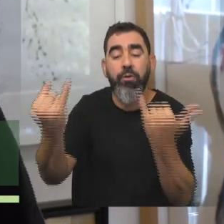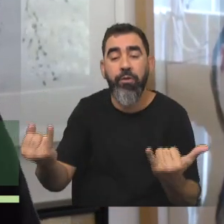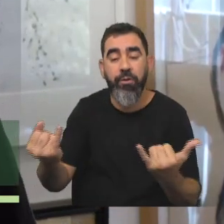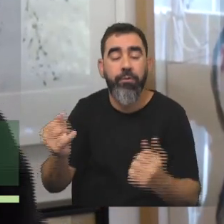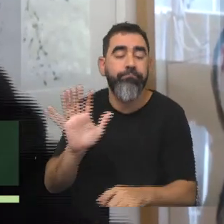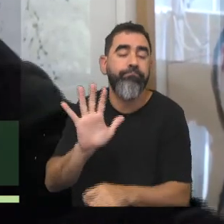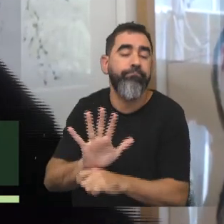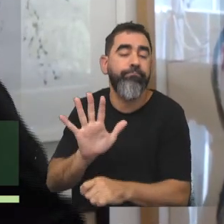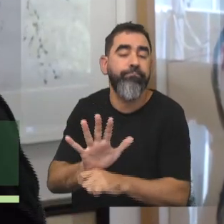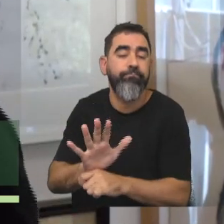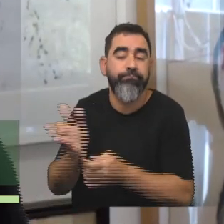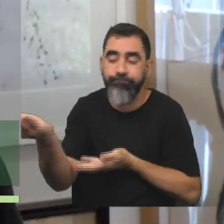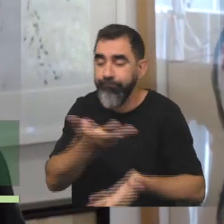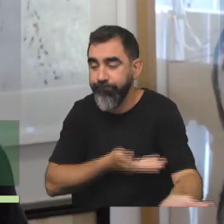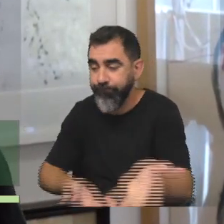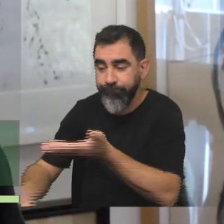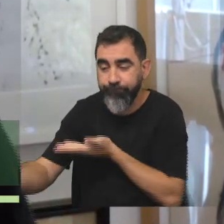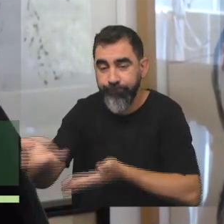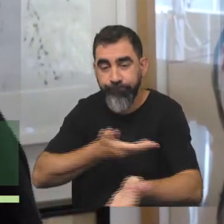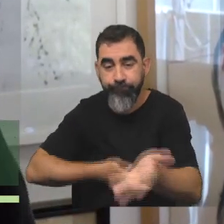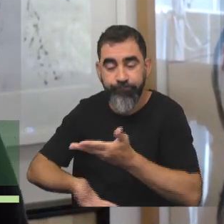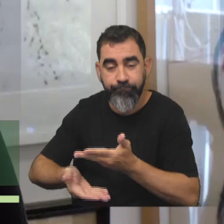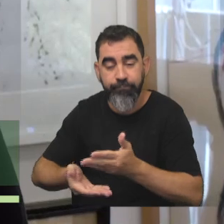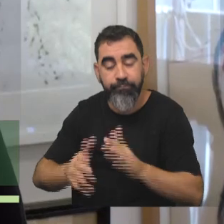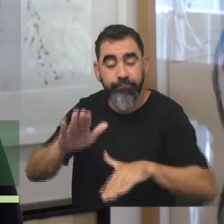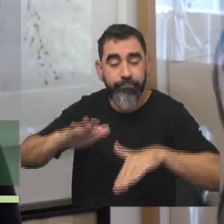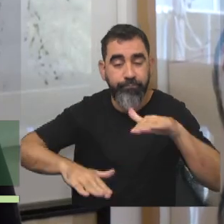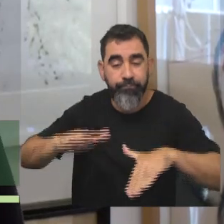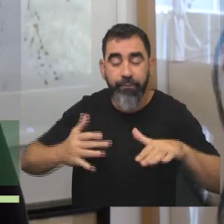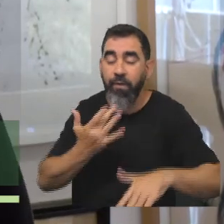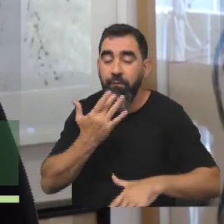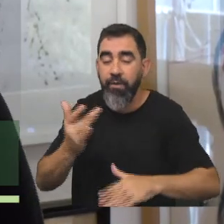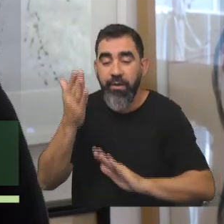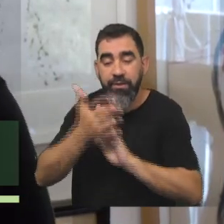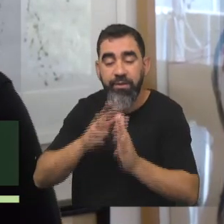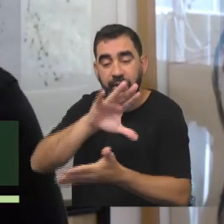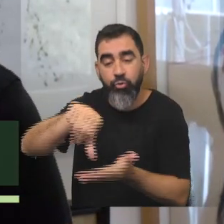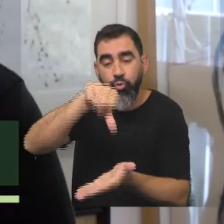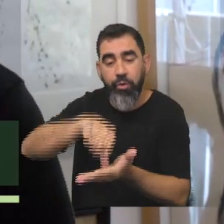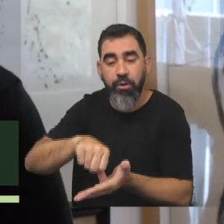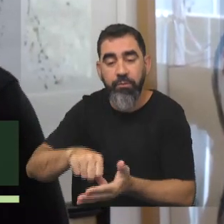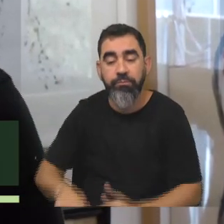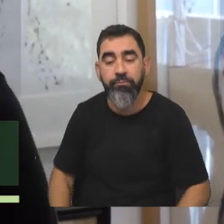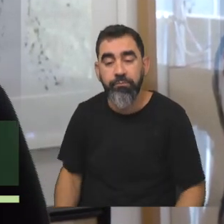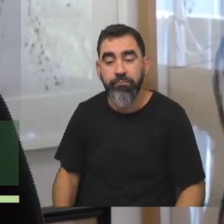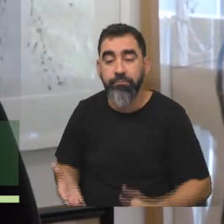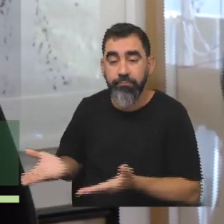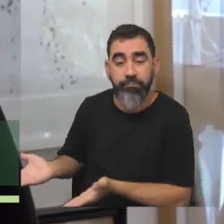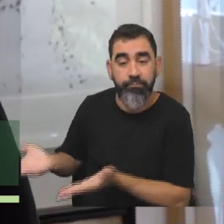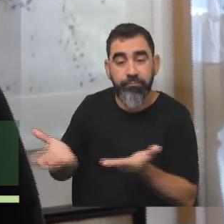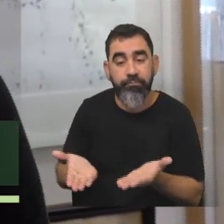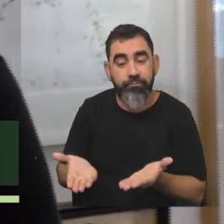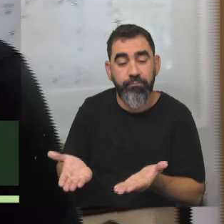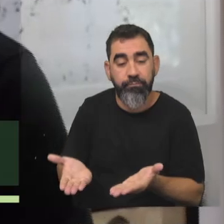digamos comunitaria esta este delicado equili IB armónico de la belleza en la ciudad Gabriel Muchas gracias todos invitados